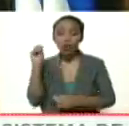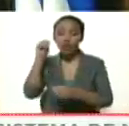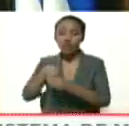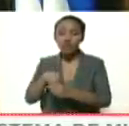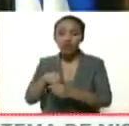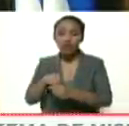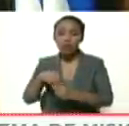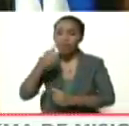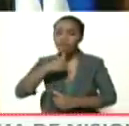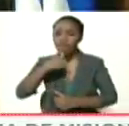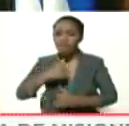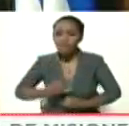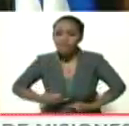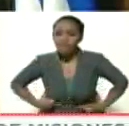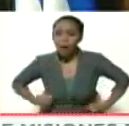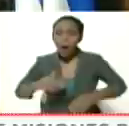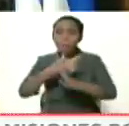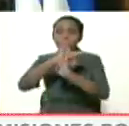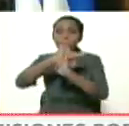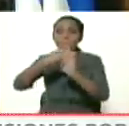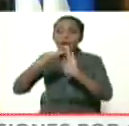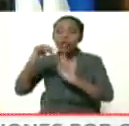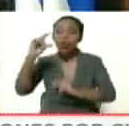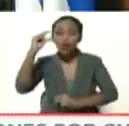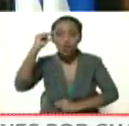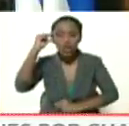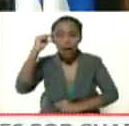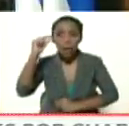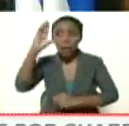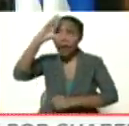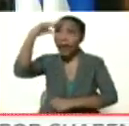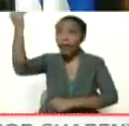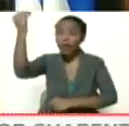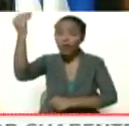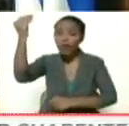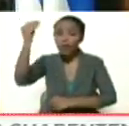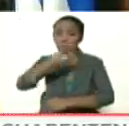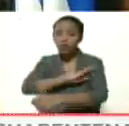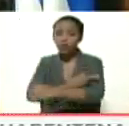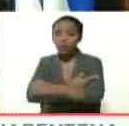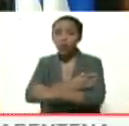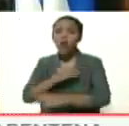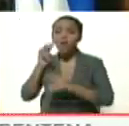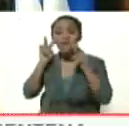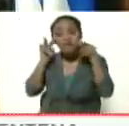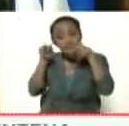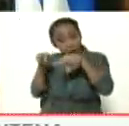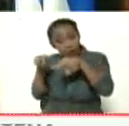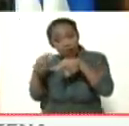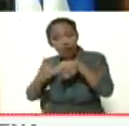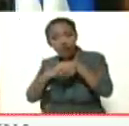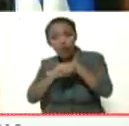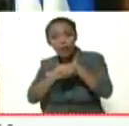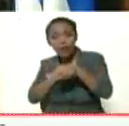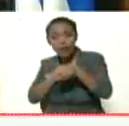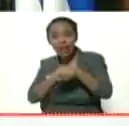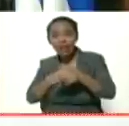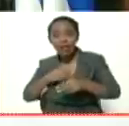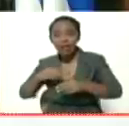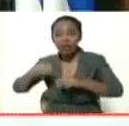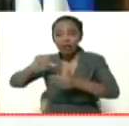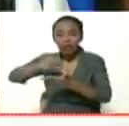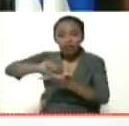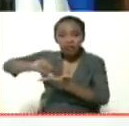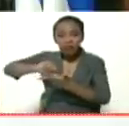ayunará medio día, para que Dios Todopoderoso, viendo que nuestras grasas se